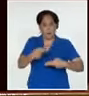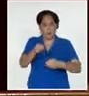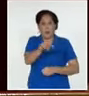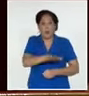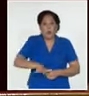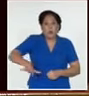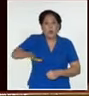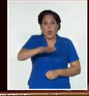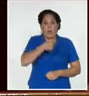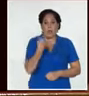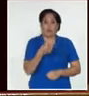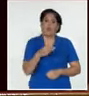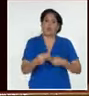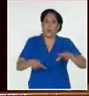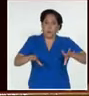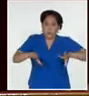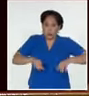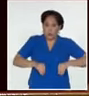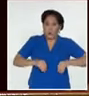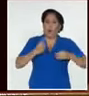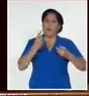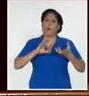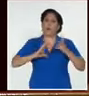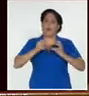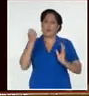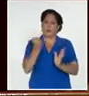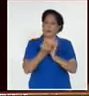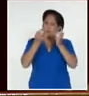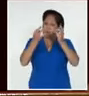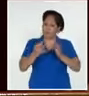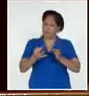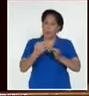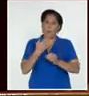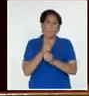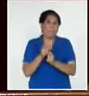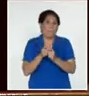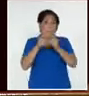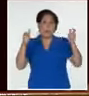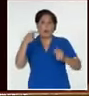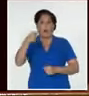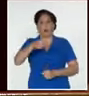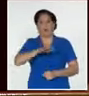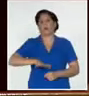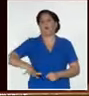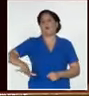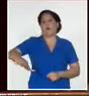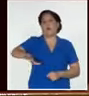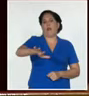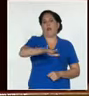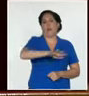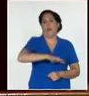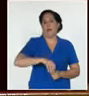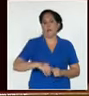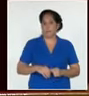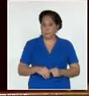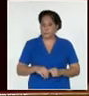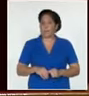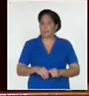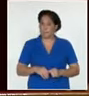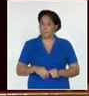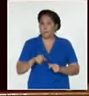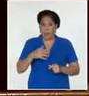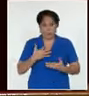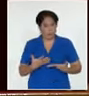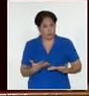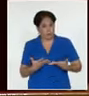socialismo que elegimos como único sistema que garantiza el mayor grado de justicia social posible. Y en esa